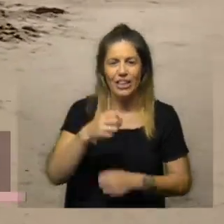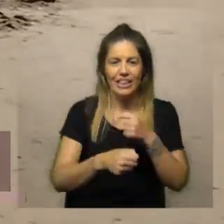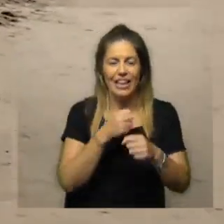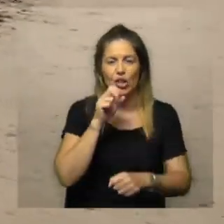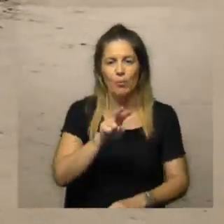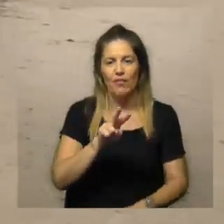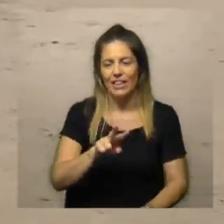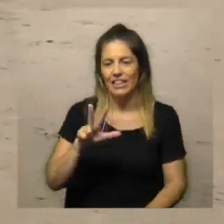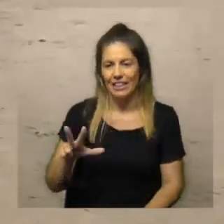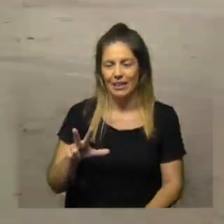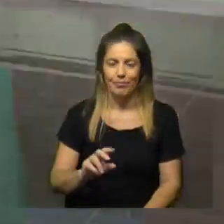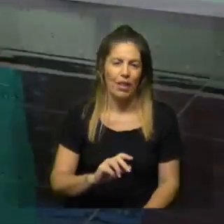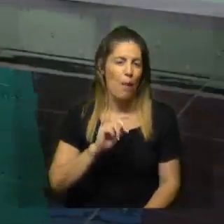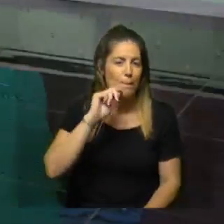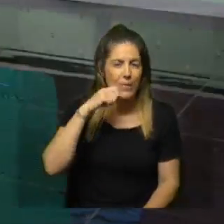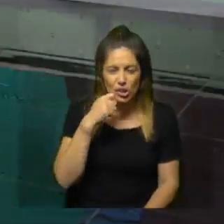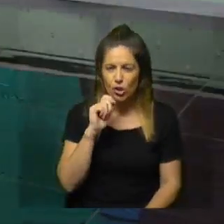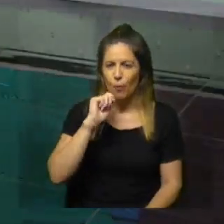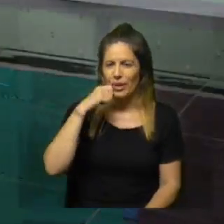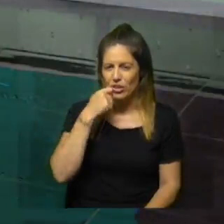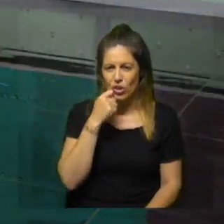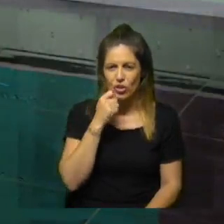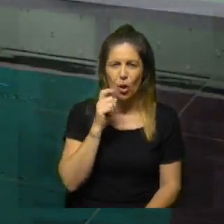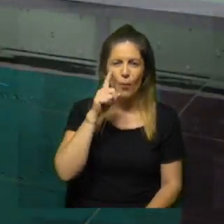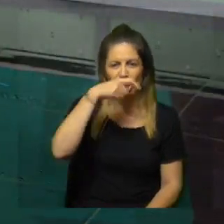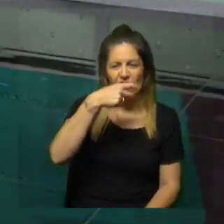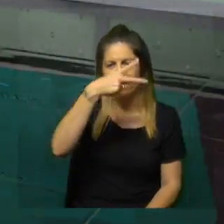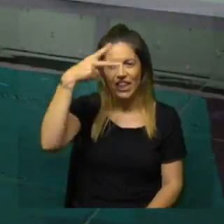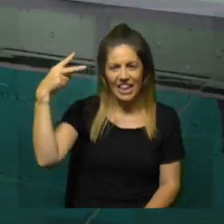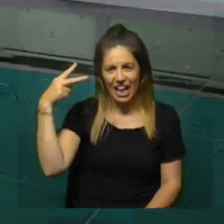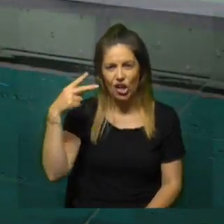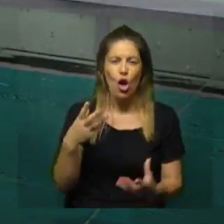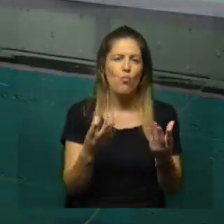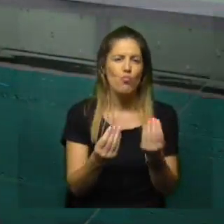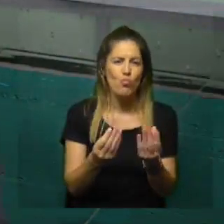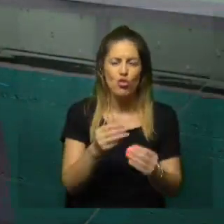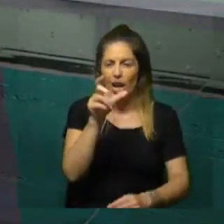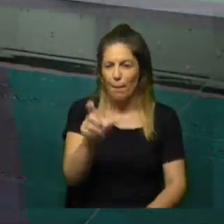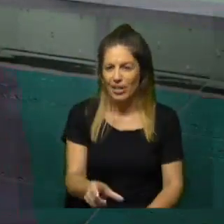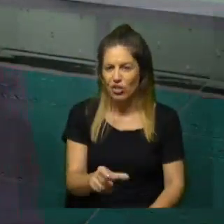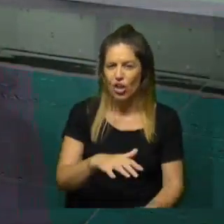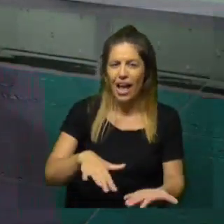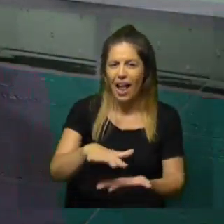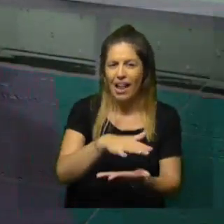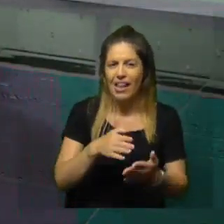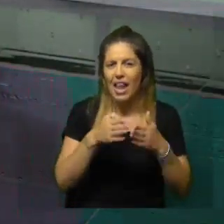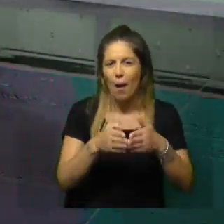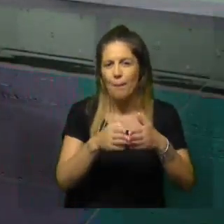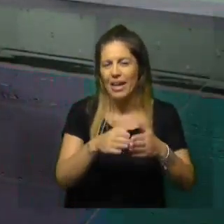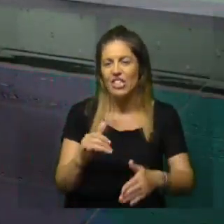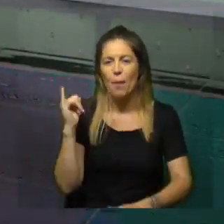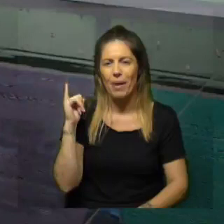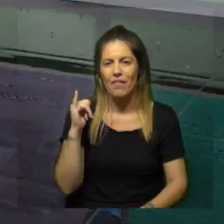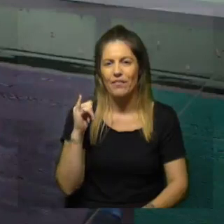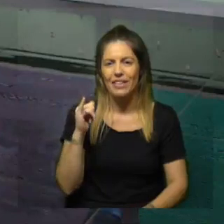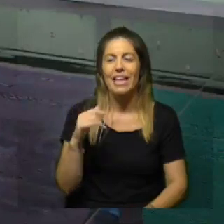2023. Precioso, precioso, precioso el Monteverano y además... lleno de gente ahí, sí, en la, sí, playa, sí, Malvin hasta ahora. Qué linda. Era la playa que